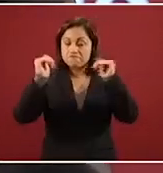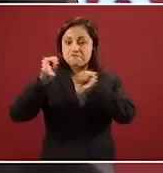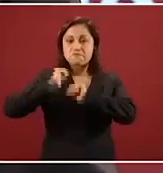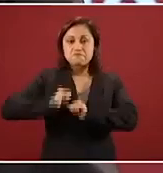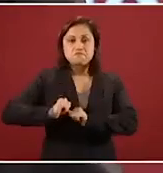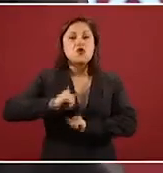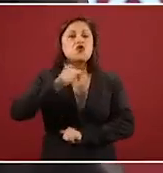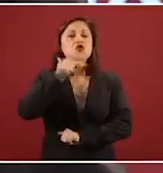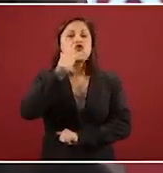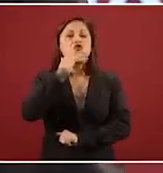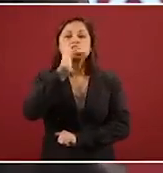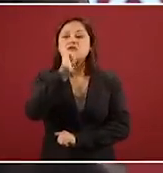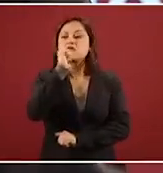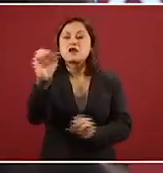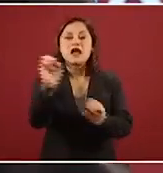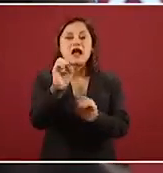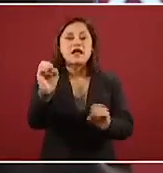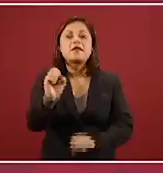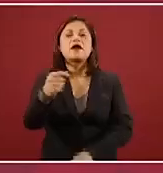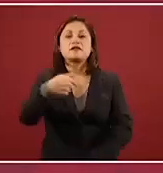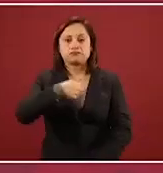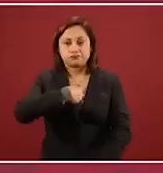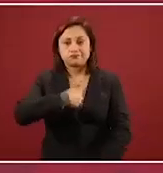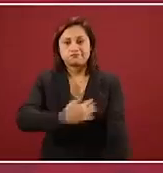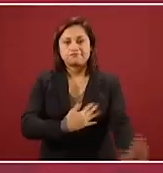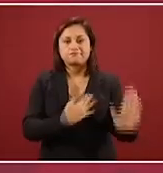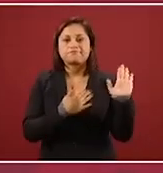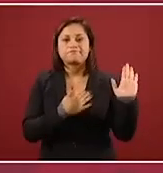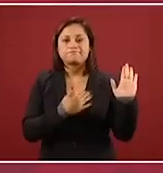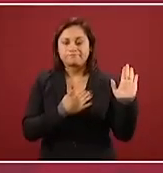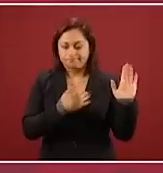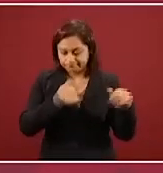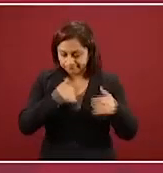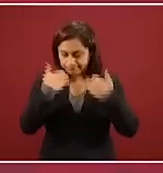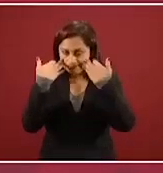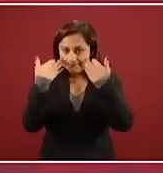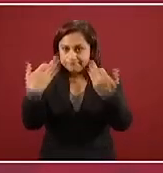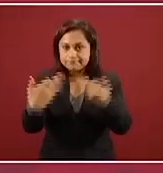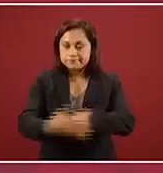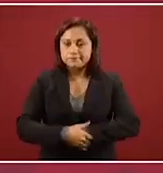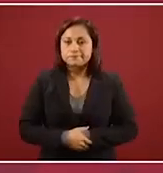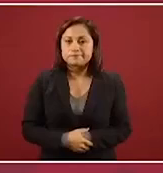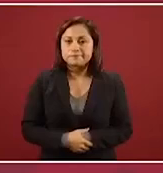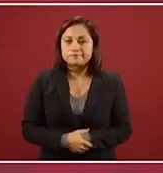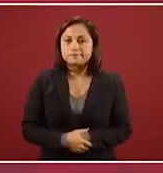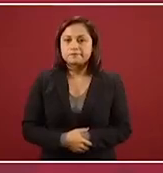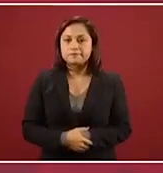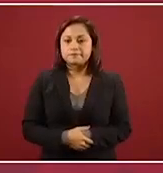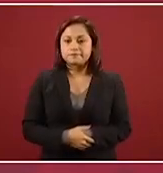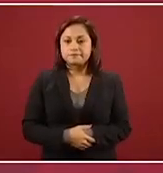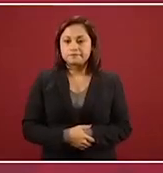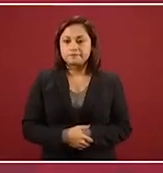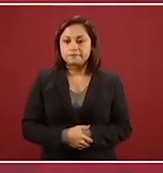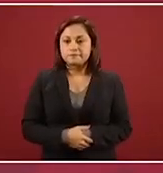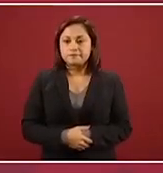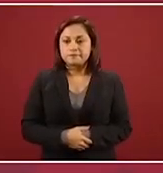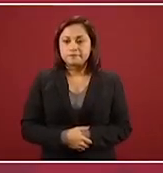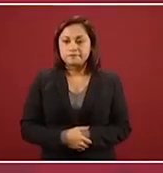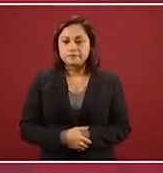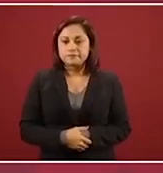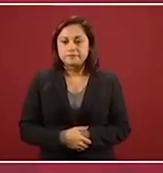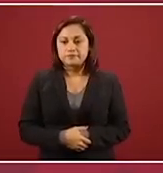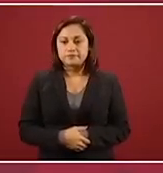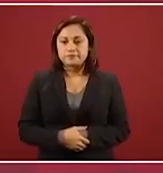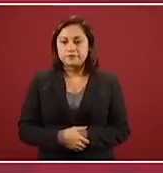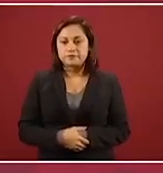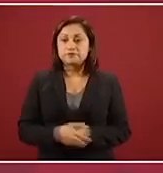Me atrevo a decirlo, a sostenerlo, y quiero que me tapen